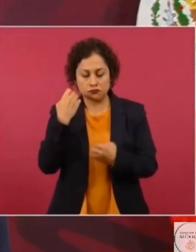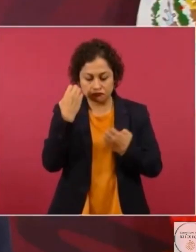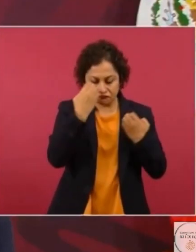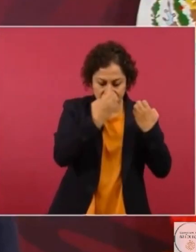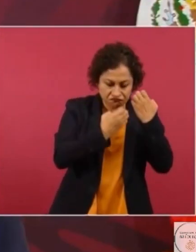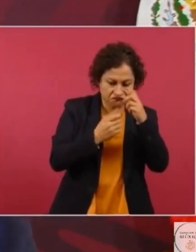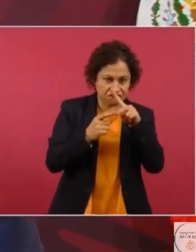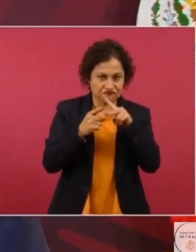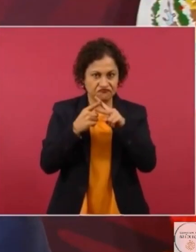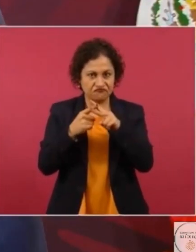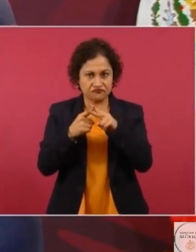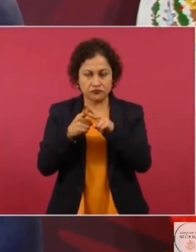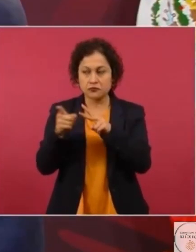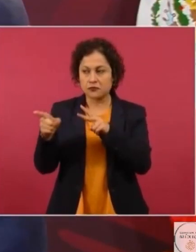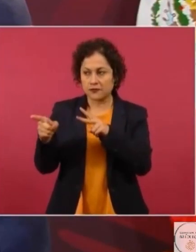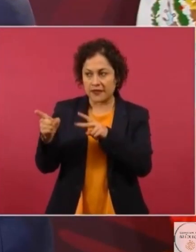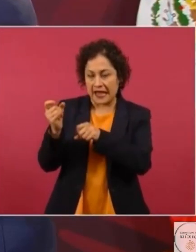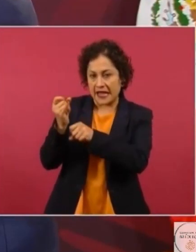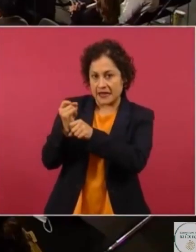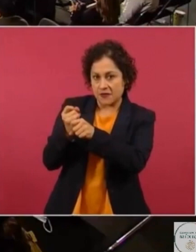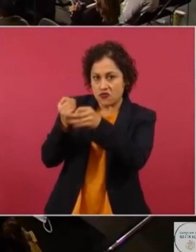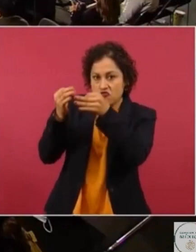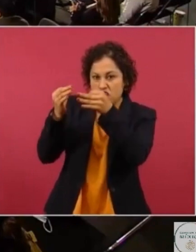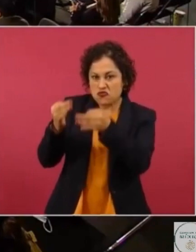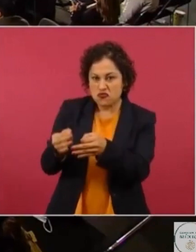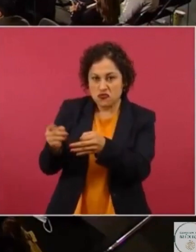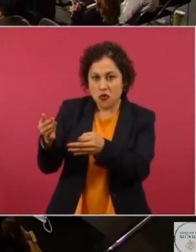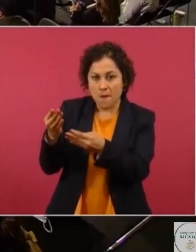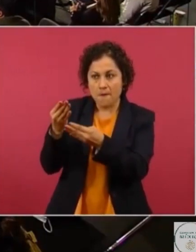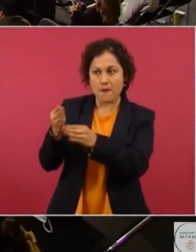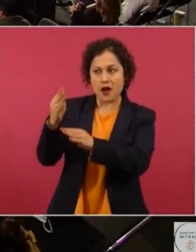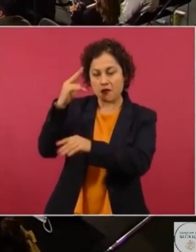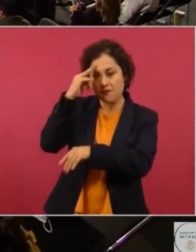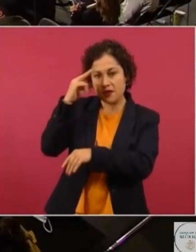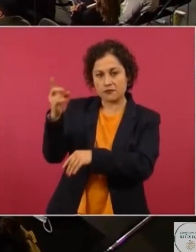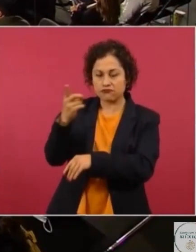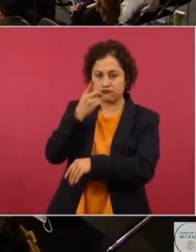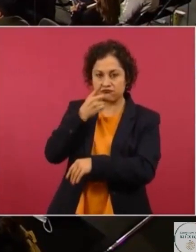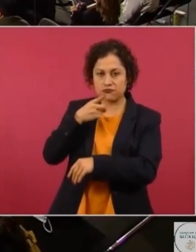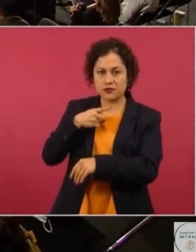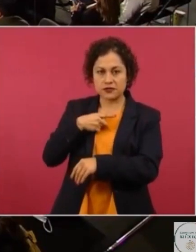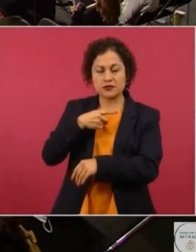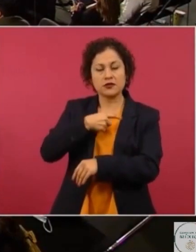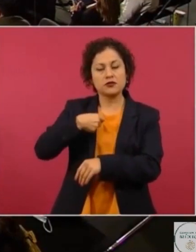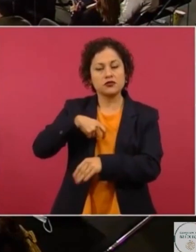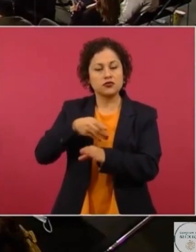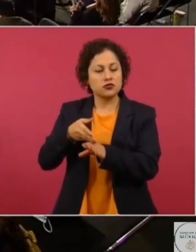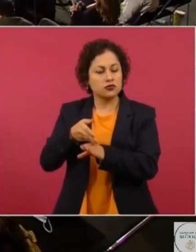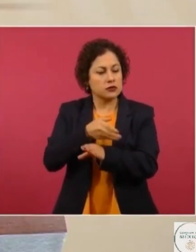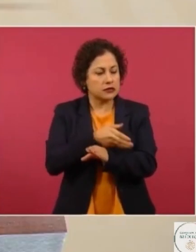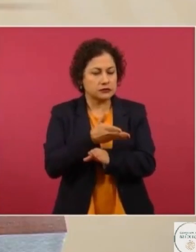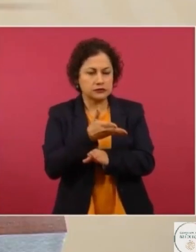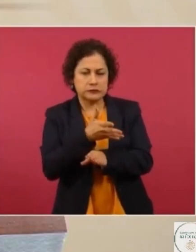estimaciones antes de que oficialmente el Banco de México dé a conocer el